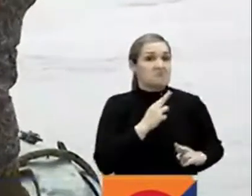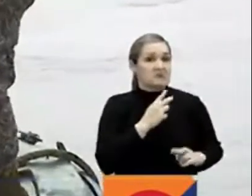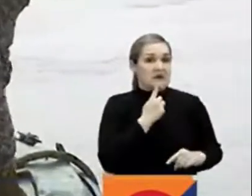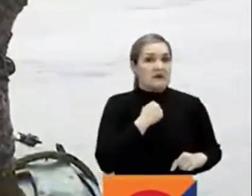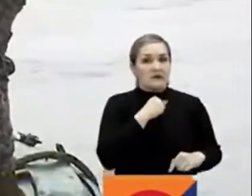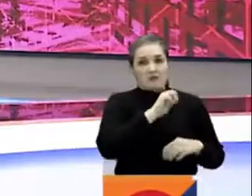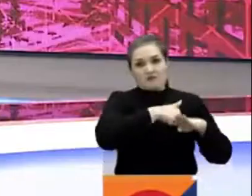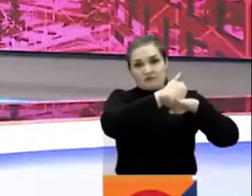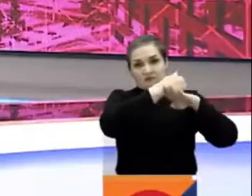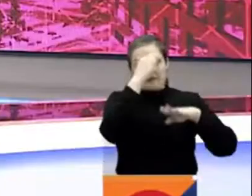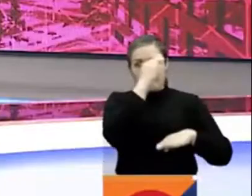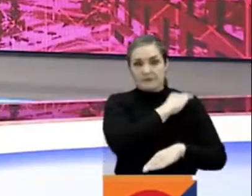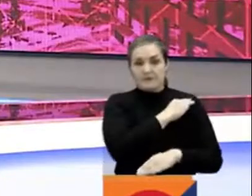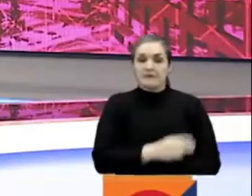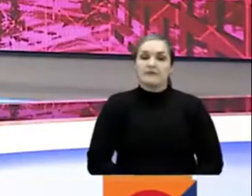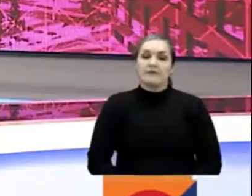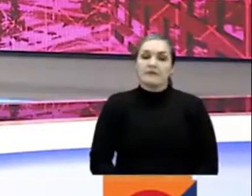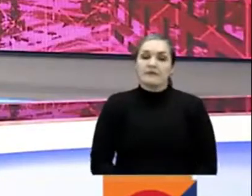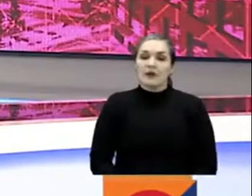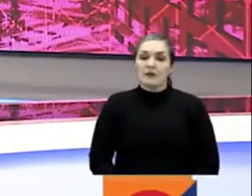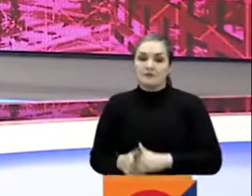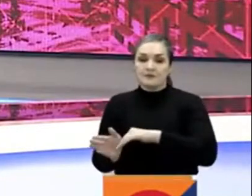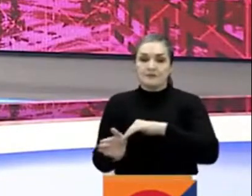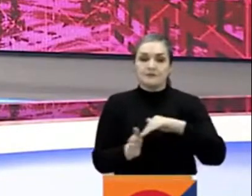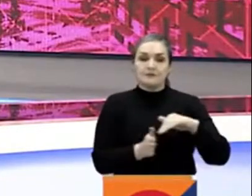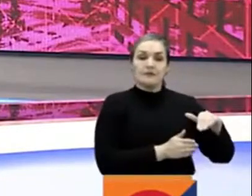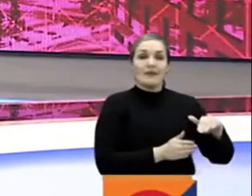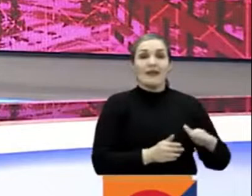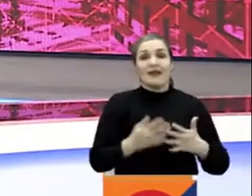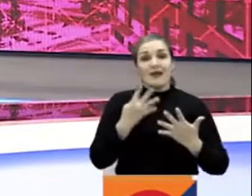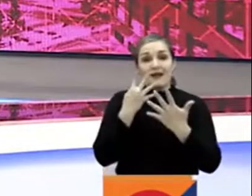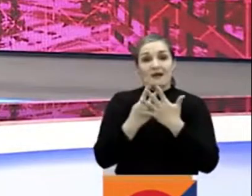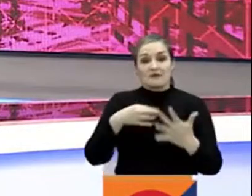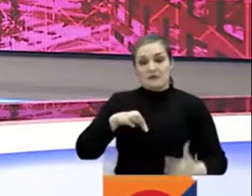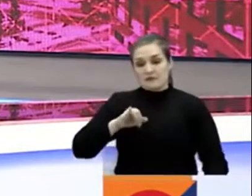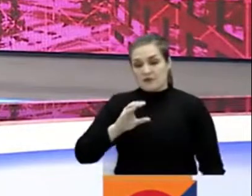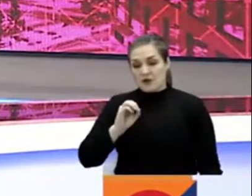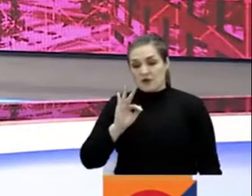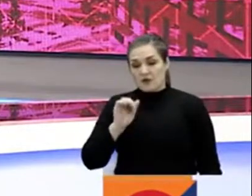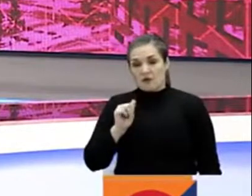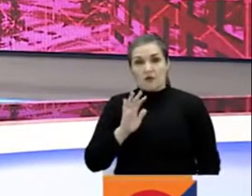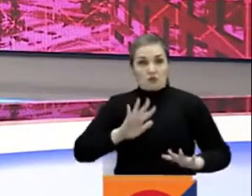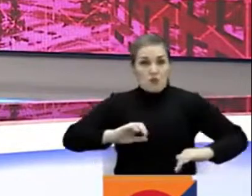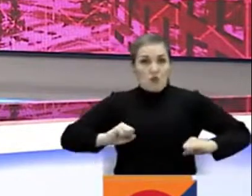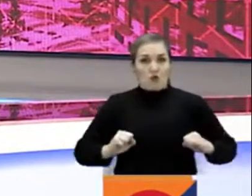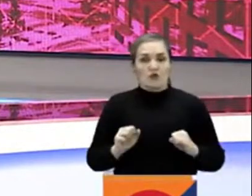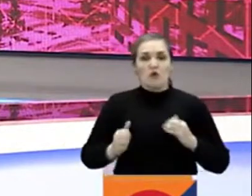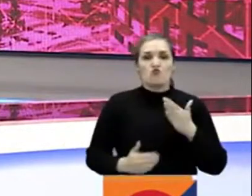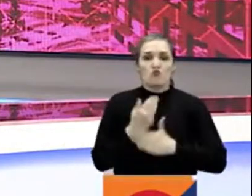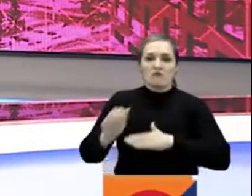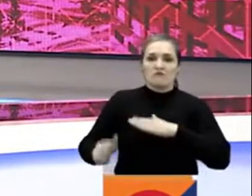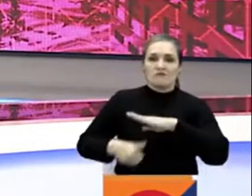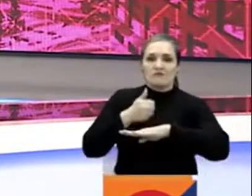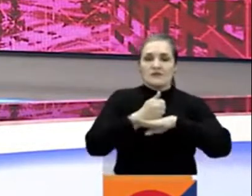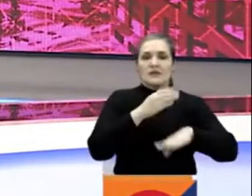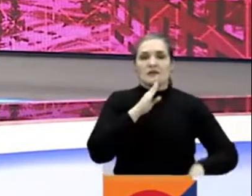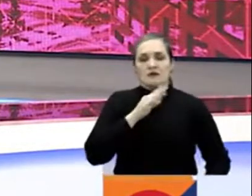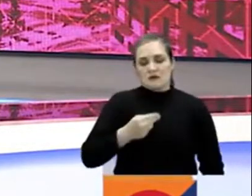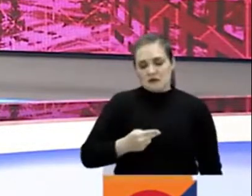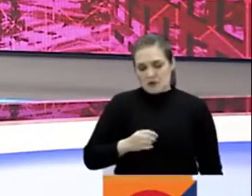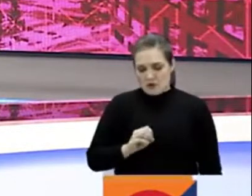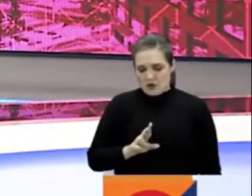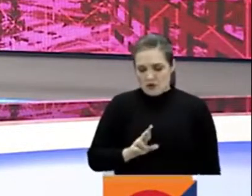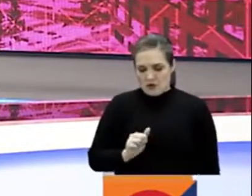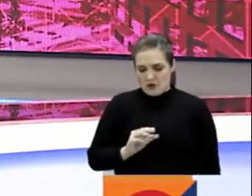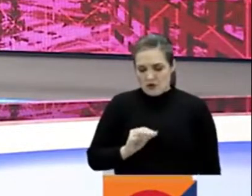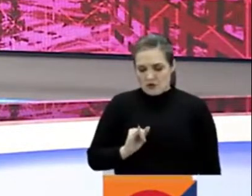supuesto maltrato. A la dirección de la cárcel La Picota en Bogotá llegará Horacio Bustamante. Las autoridades dicen que el